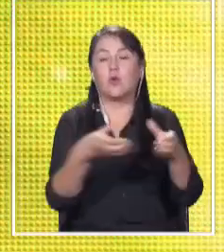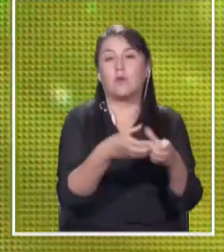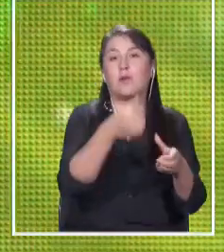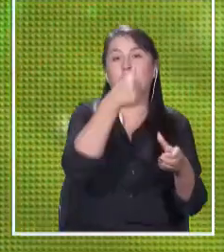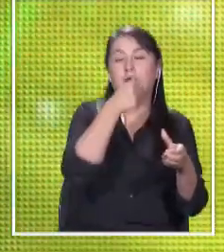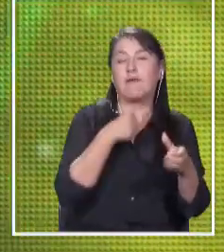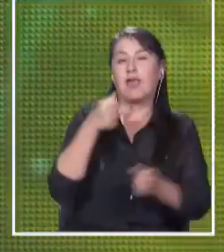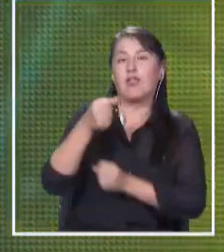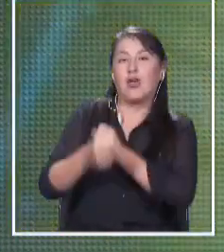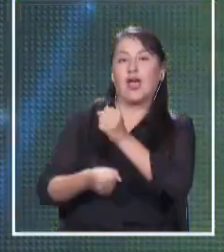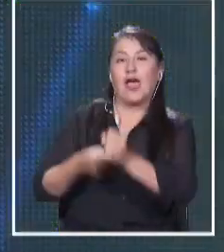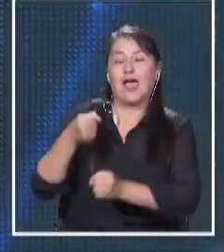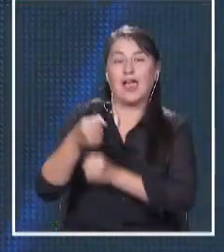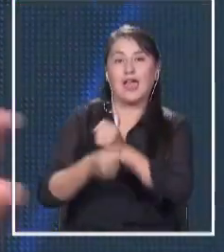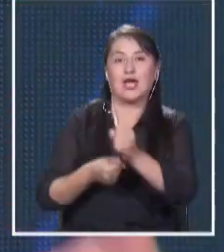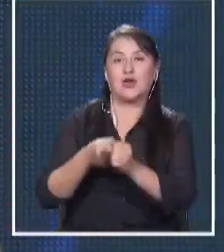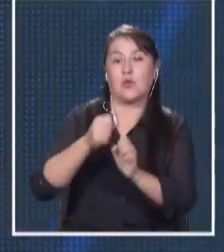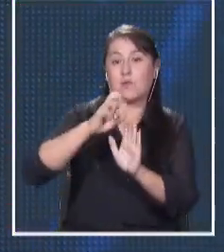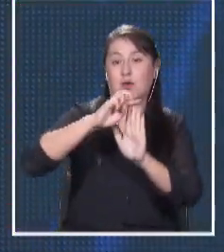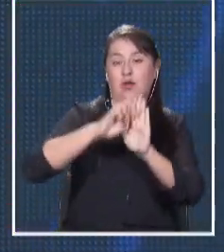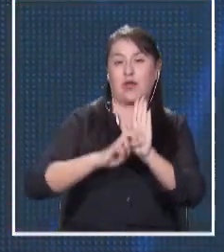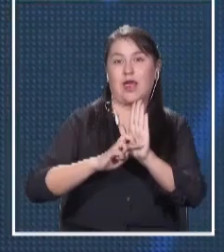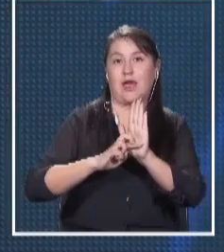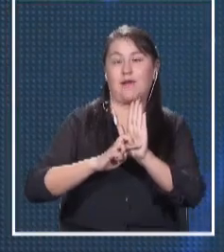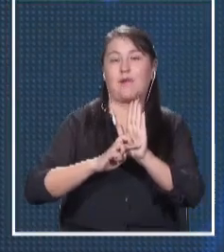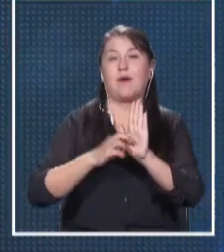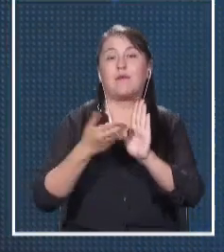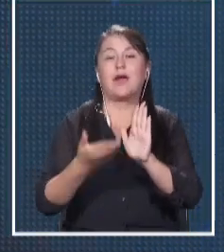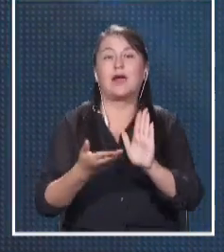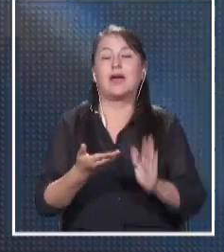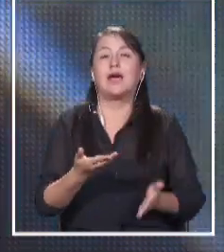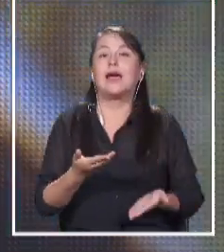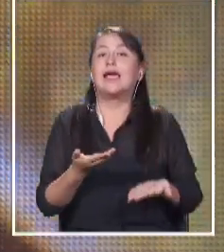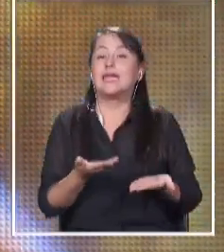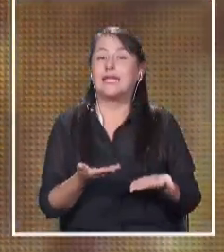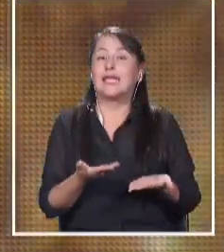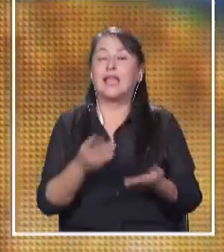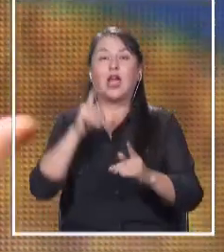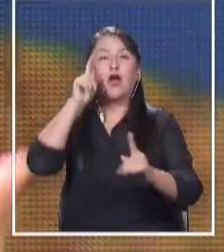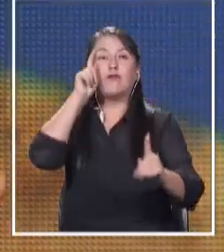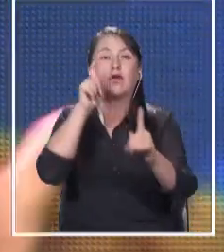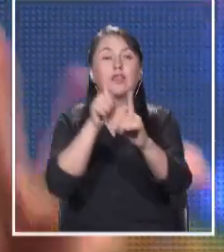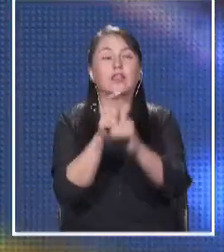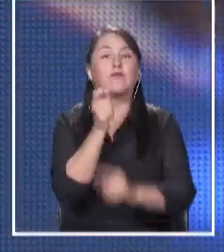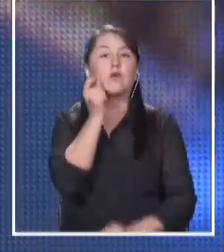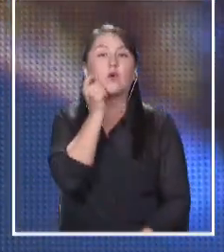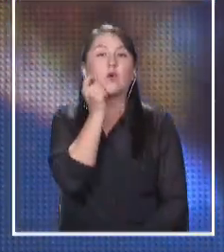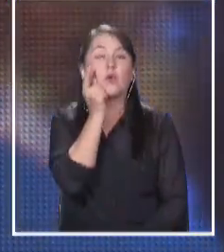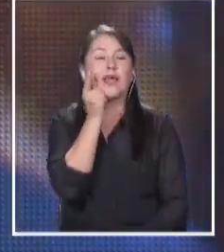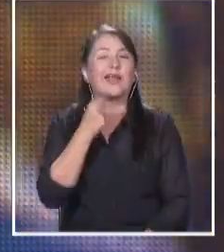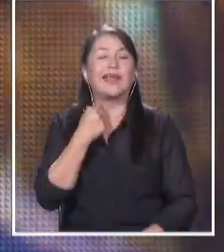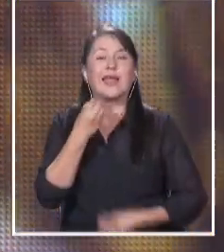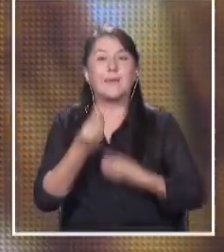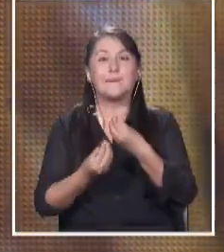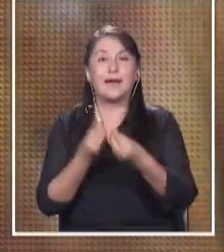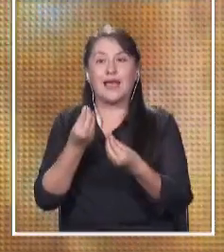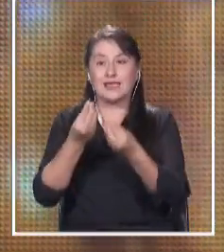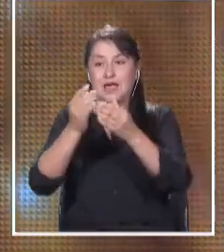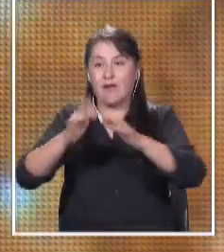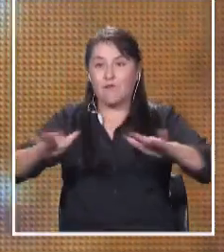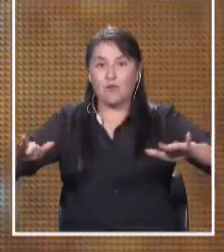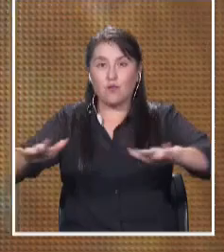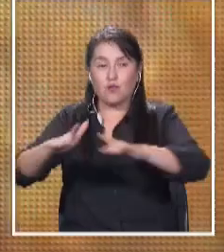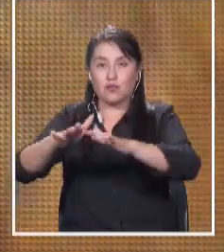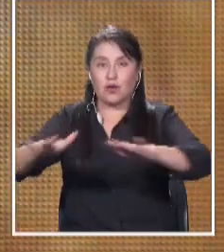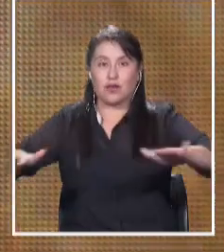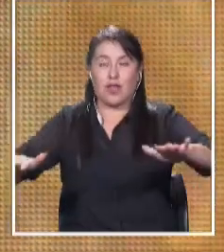años trabajando en un proyecto que se llama The Blue Boat Initiative, que justamente busca entender qué pasa en los océanos a través de